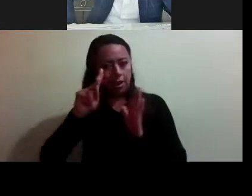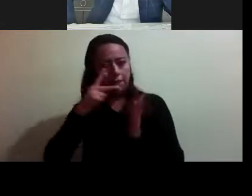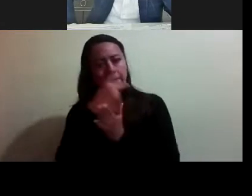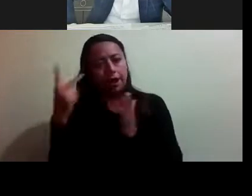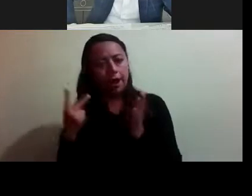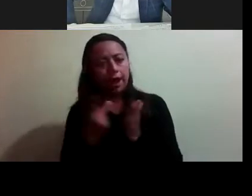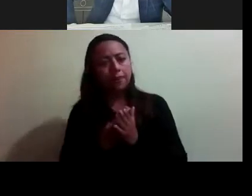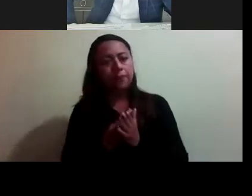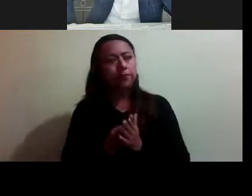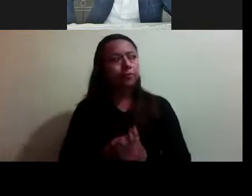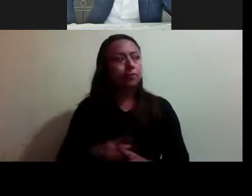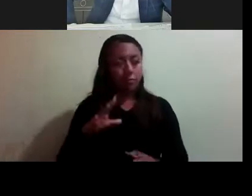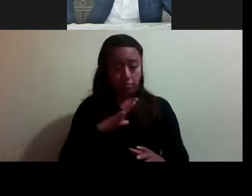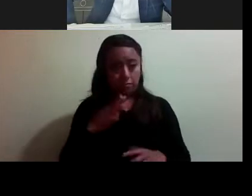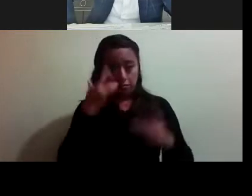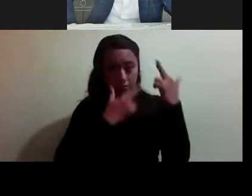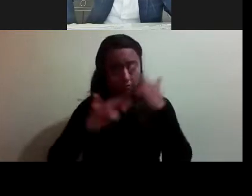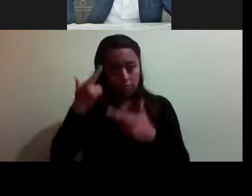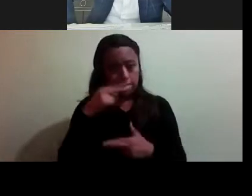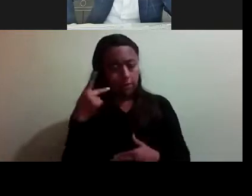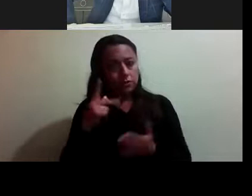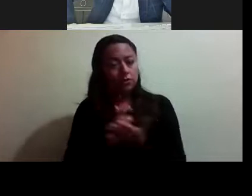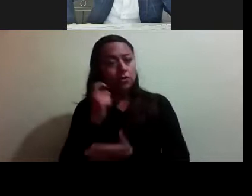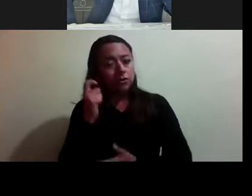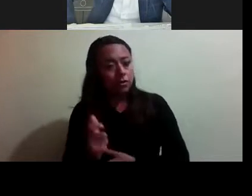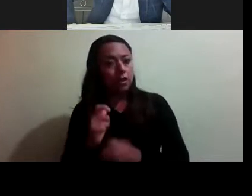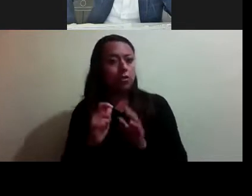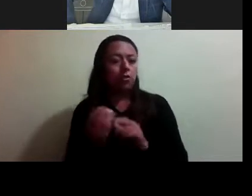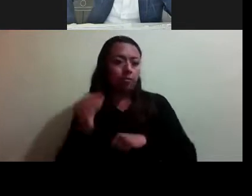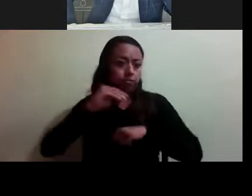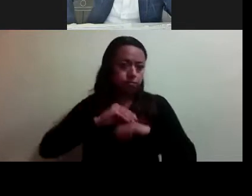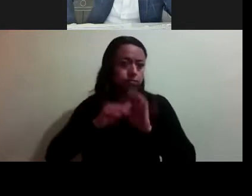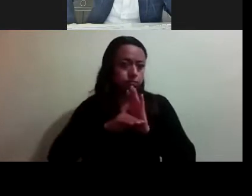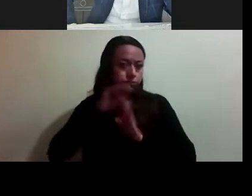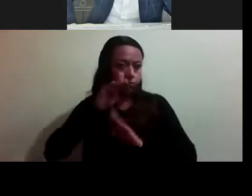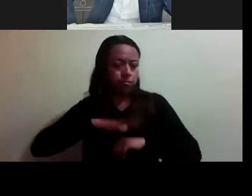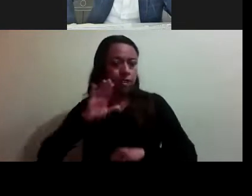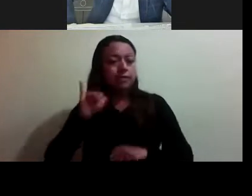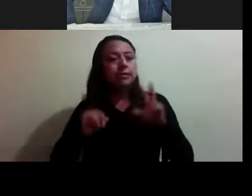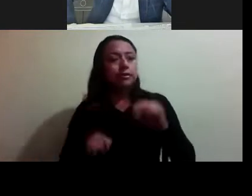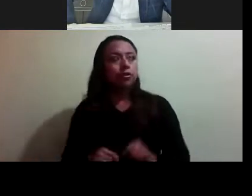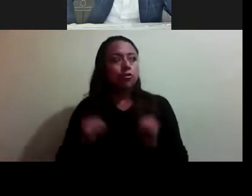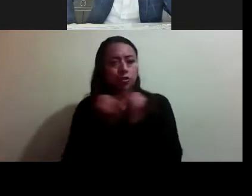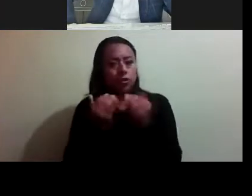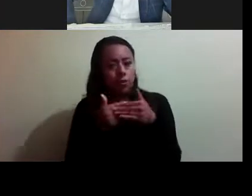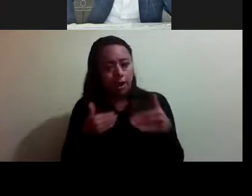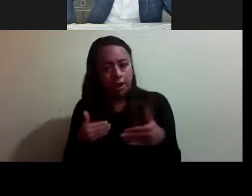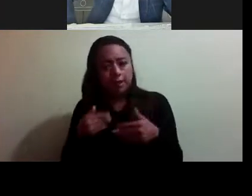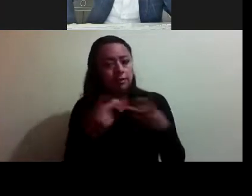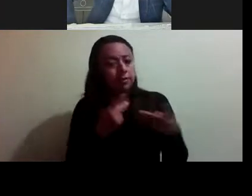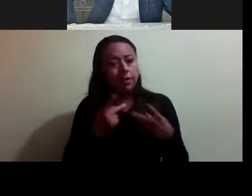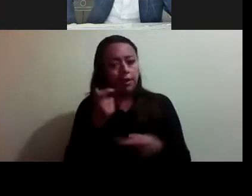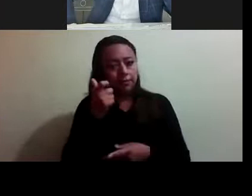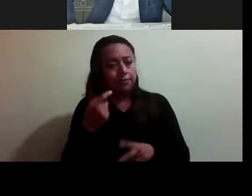revisión de sus ingresos, un aumento, si se va a prever también en el presupuesto, ¿no? Yo lo